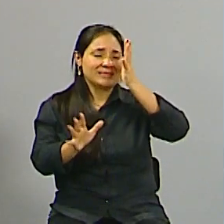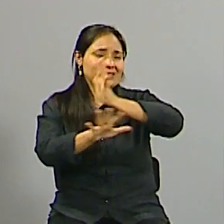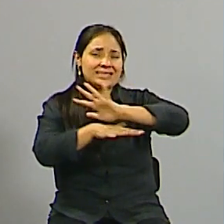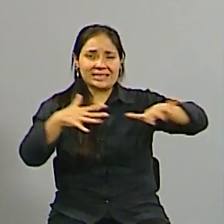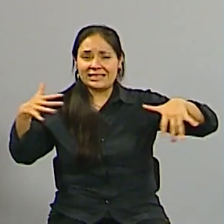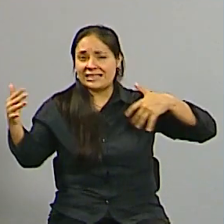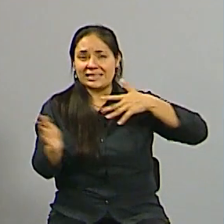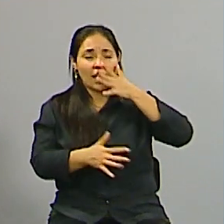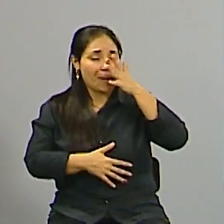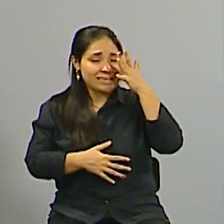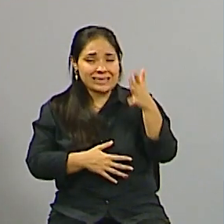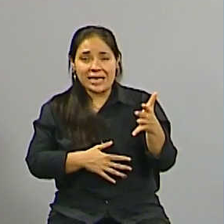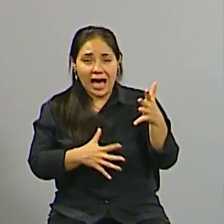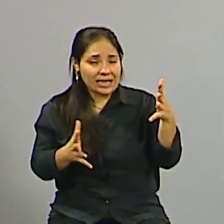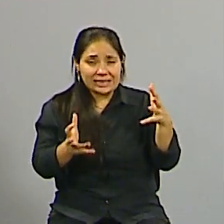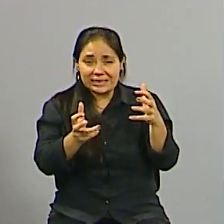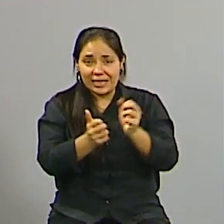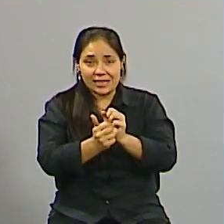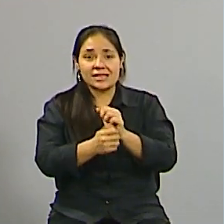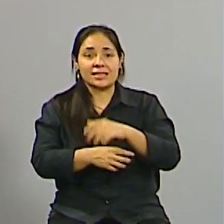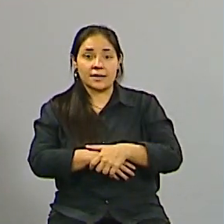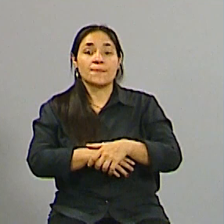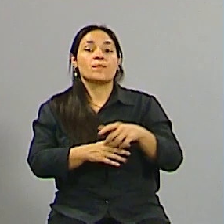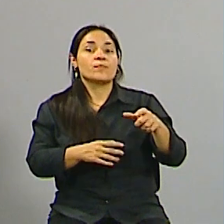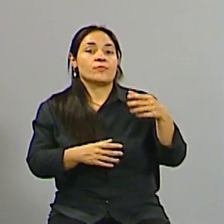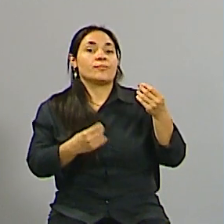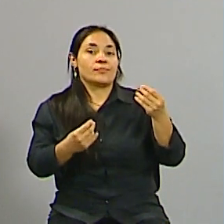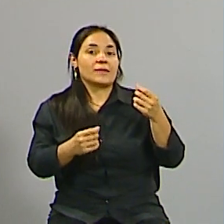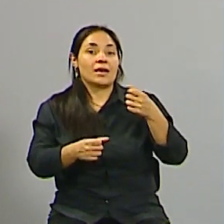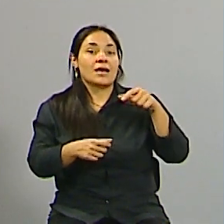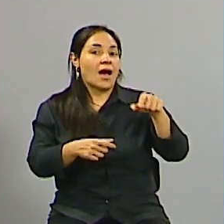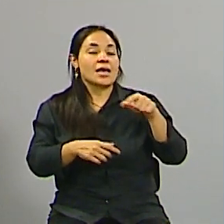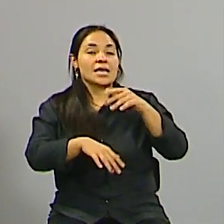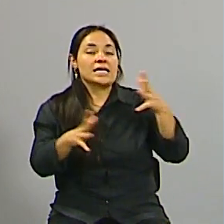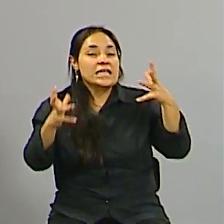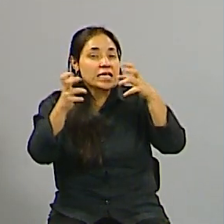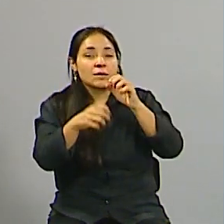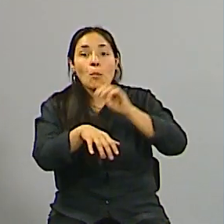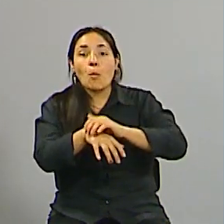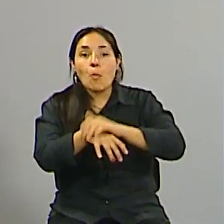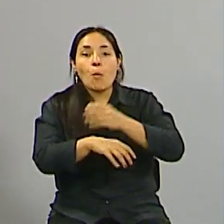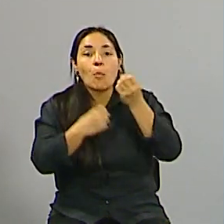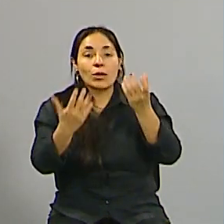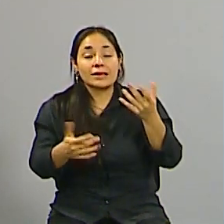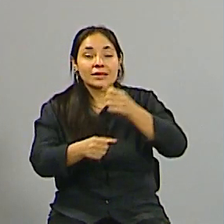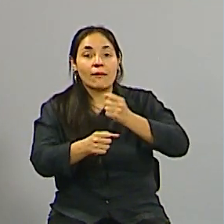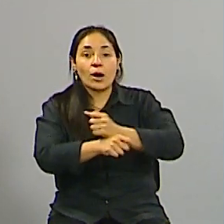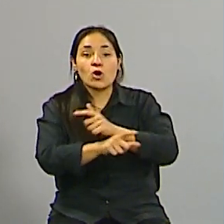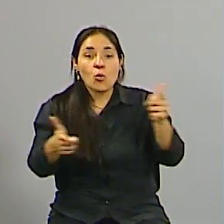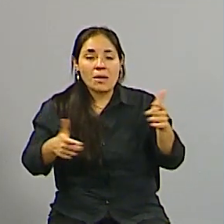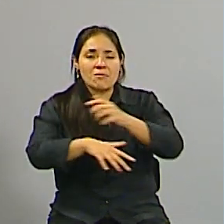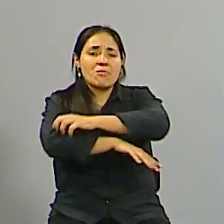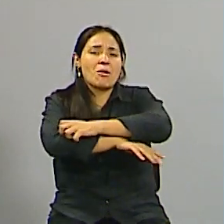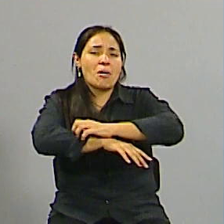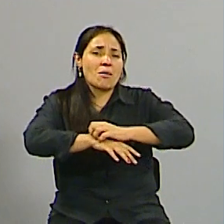crisis, ¿sí? El fenómeno era la desocupación y la pobreza que aumentaba y que llega en un